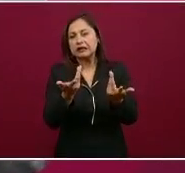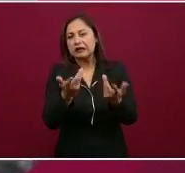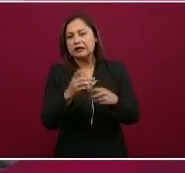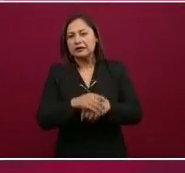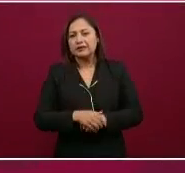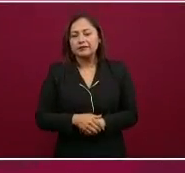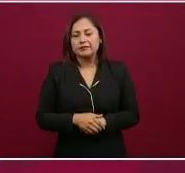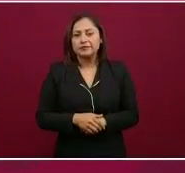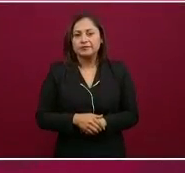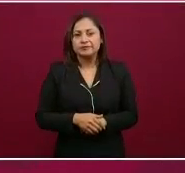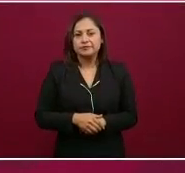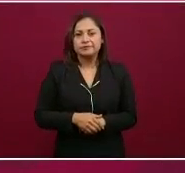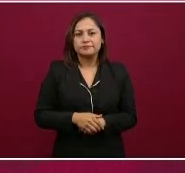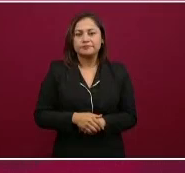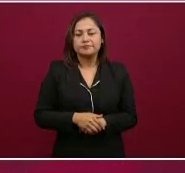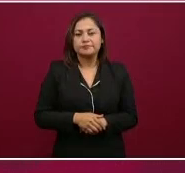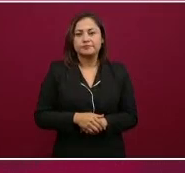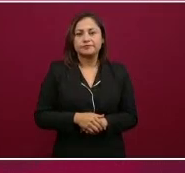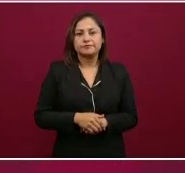no se tiene